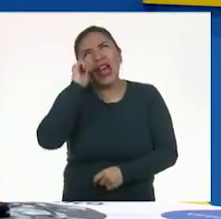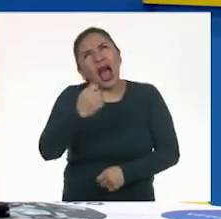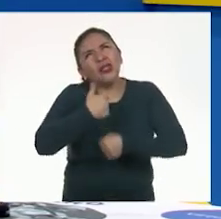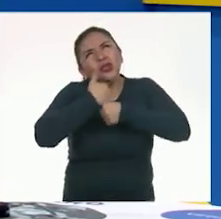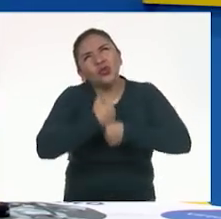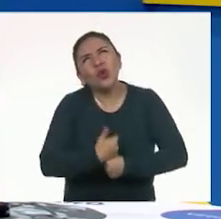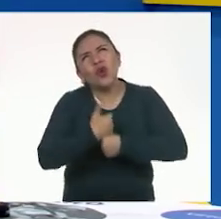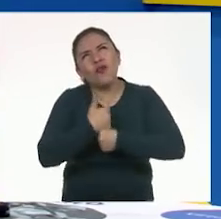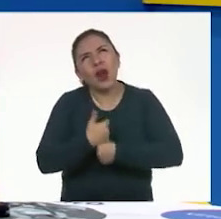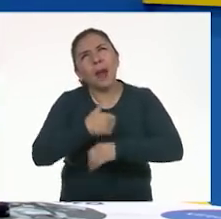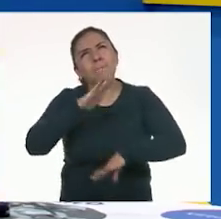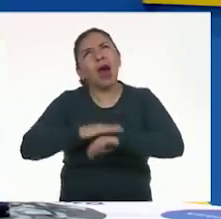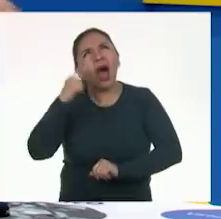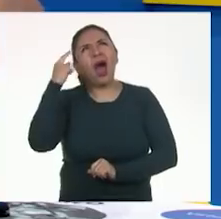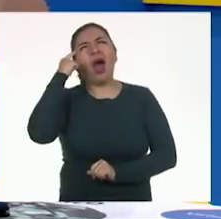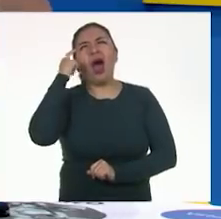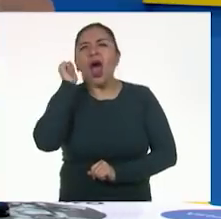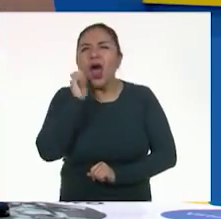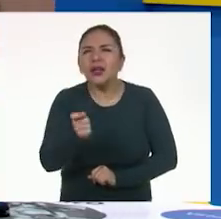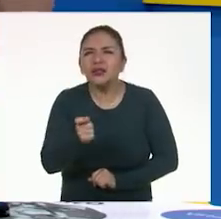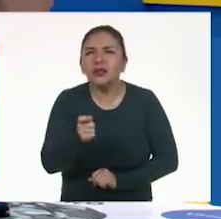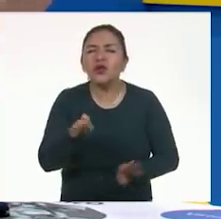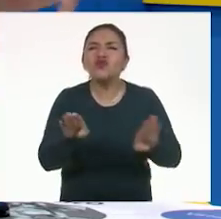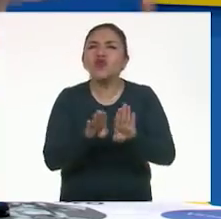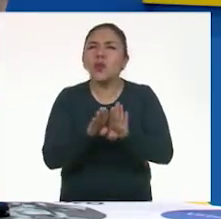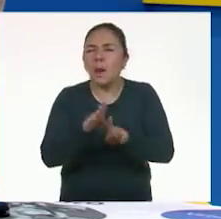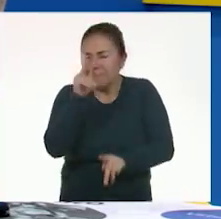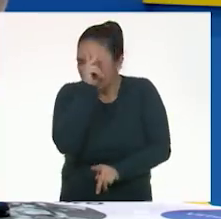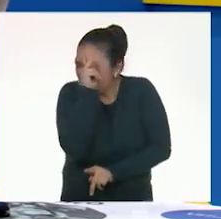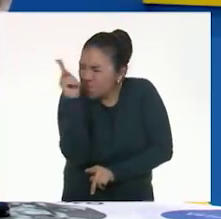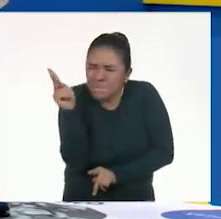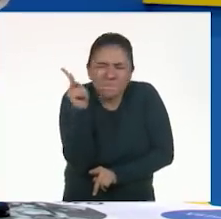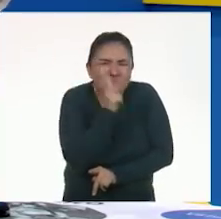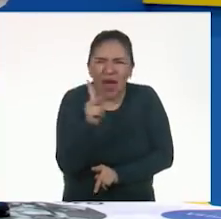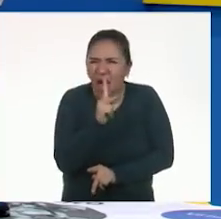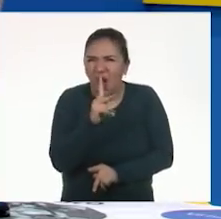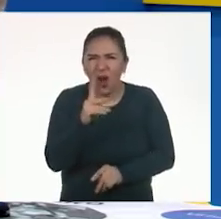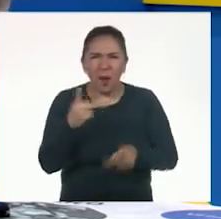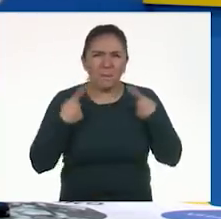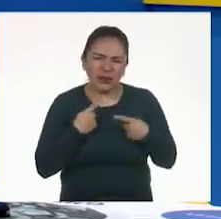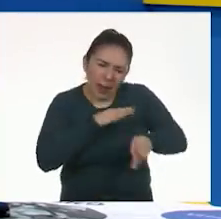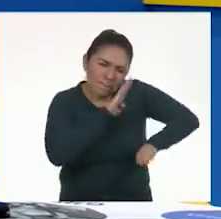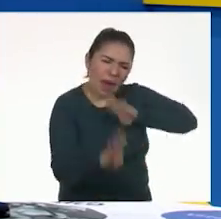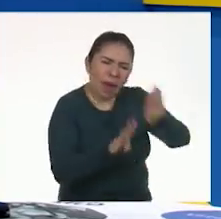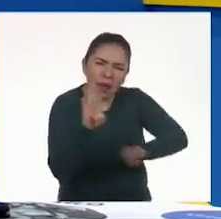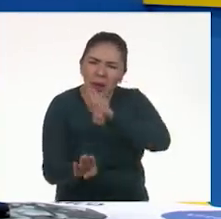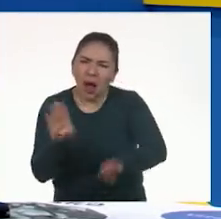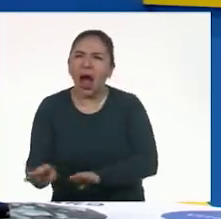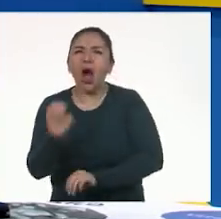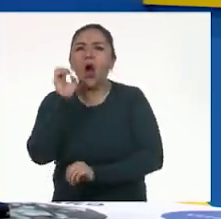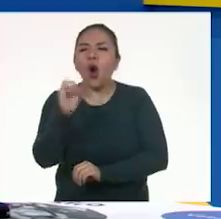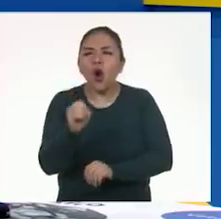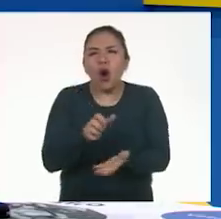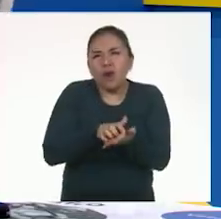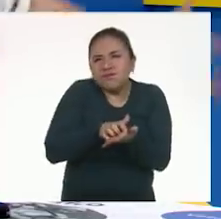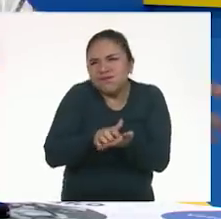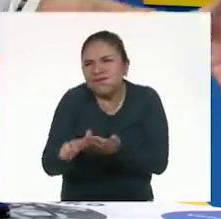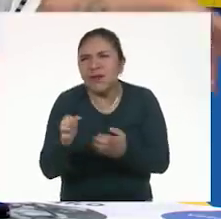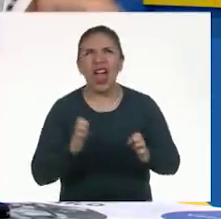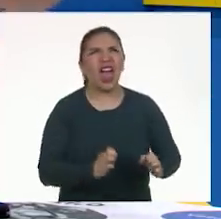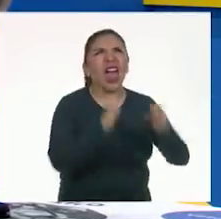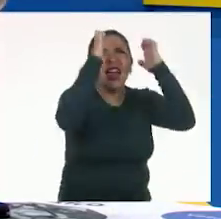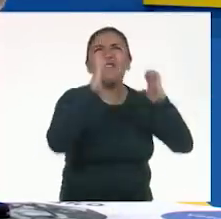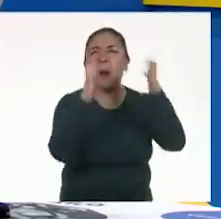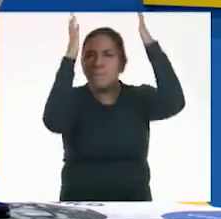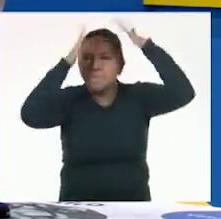en lo que piensa es en hechos catastróficos, con muchos muertos, muchos edificios